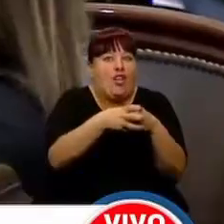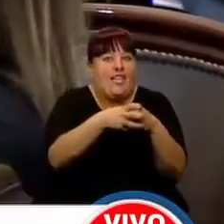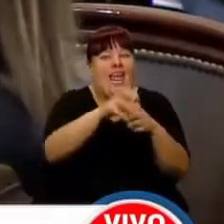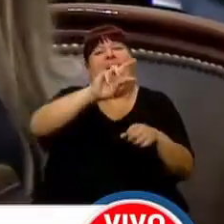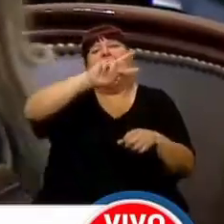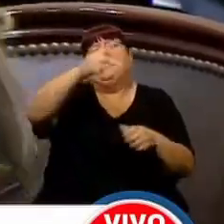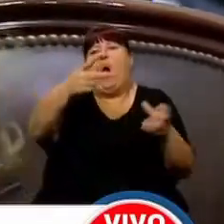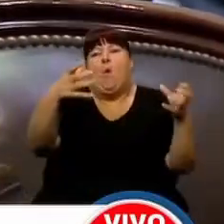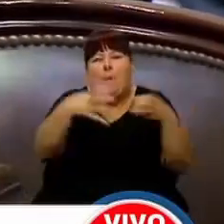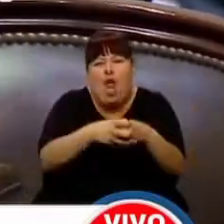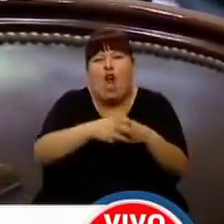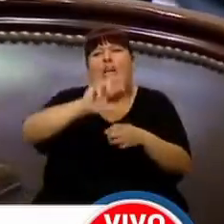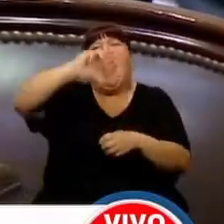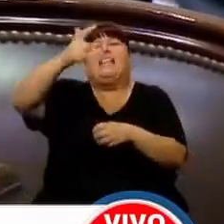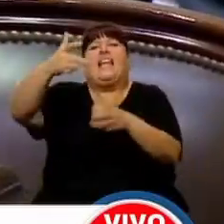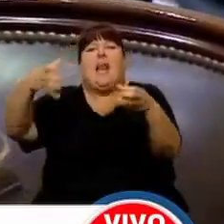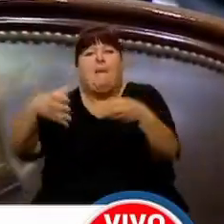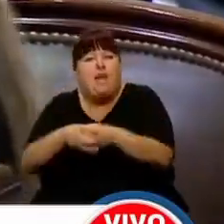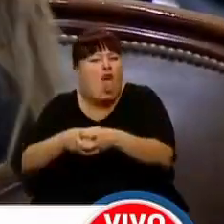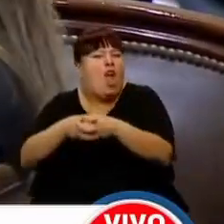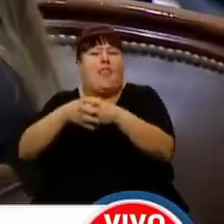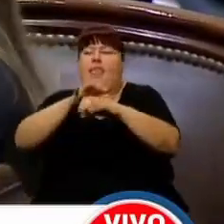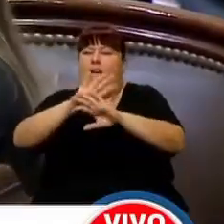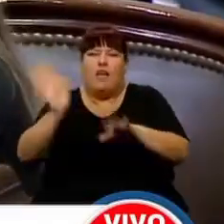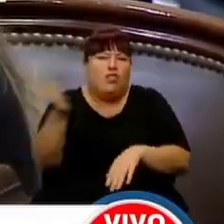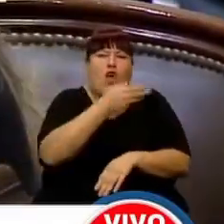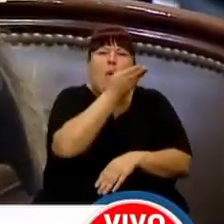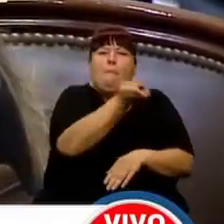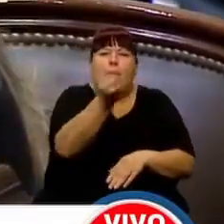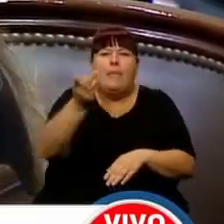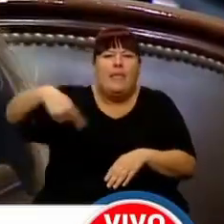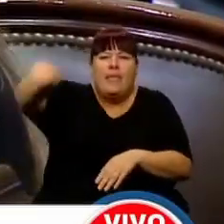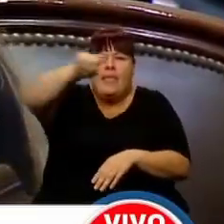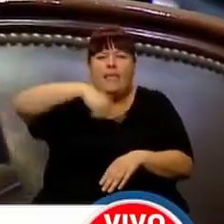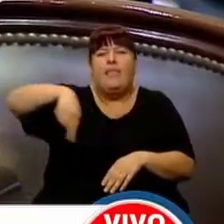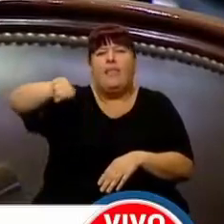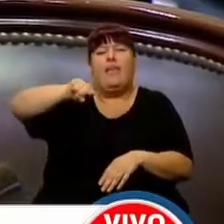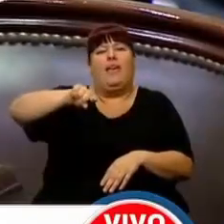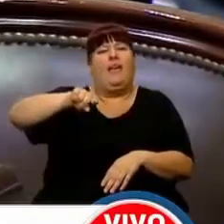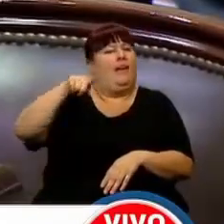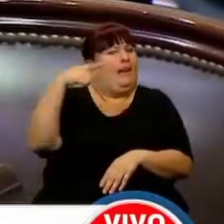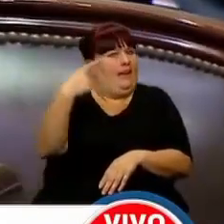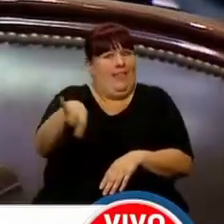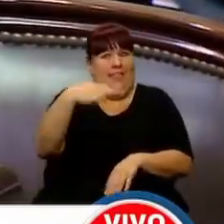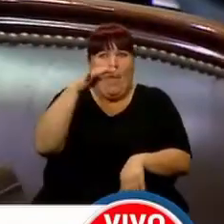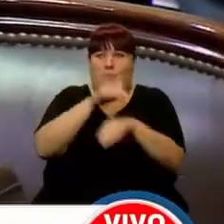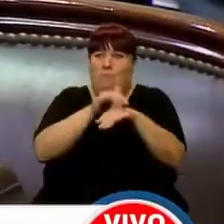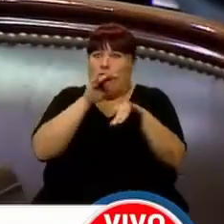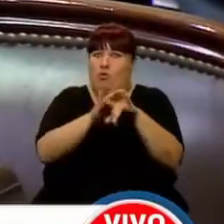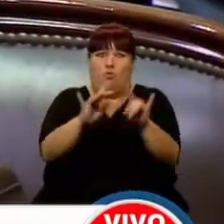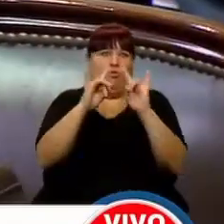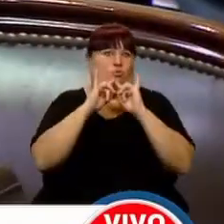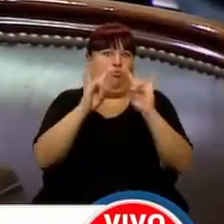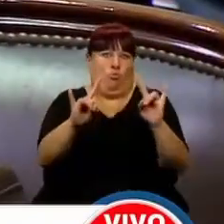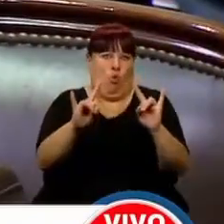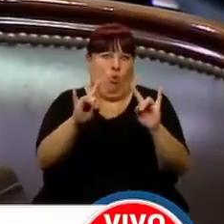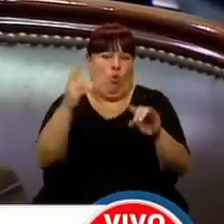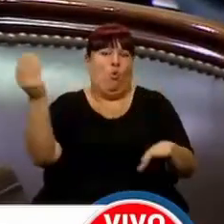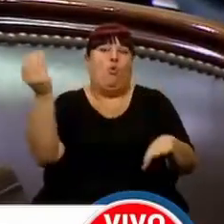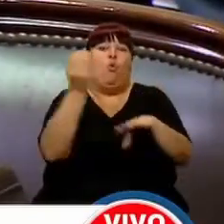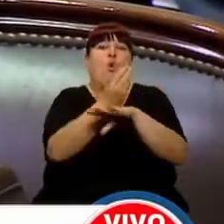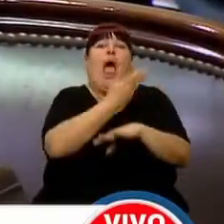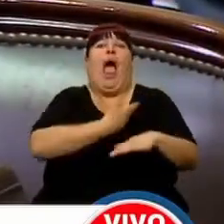de la segunda minoría, de la tercera minoría, que van a tener la responsabilidad de nominar